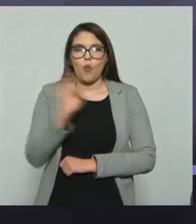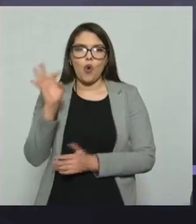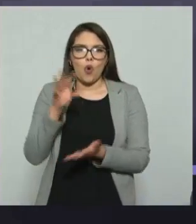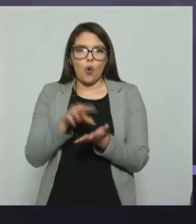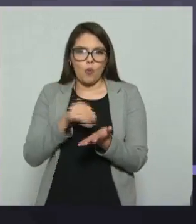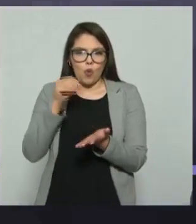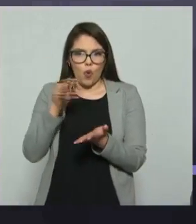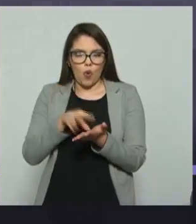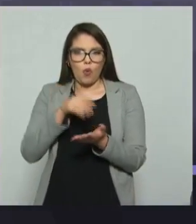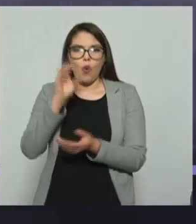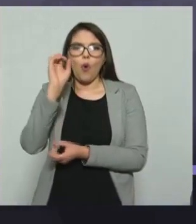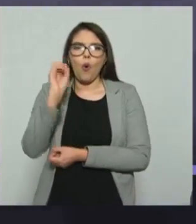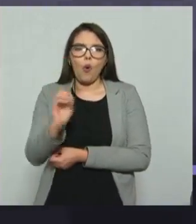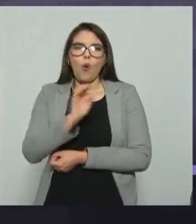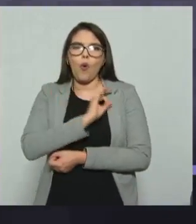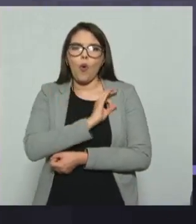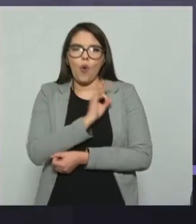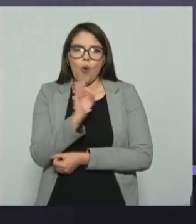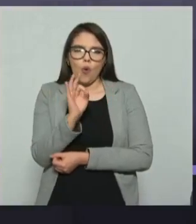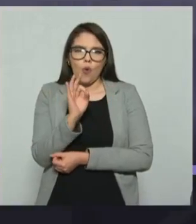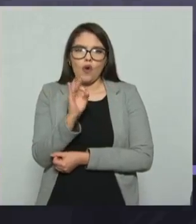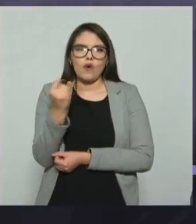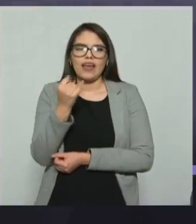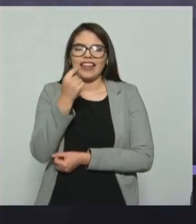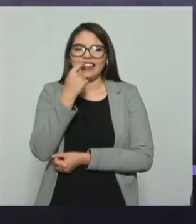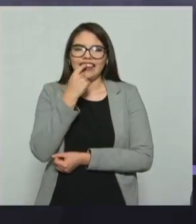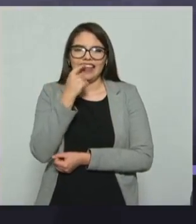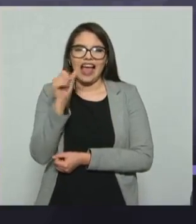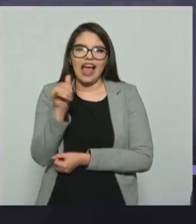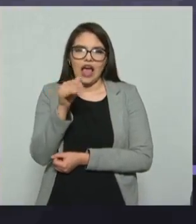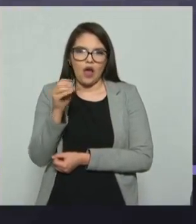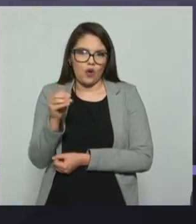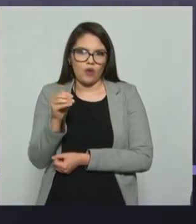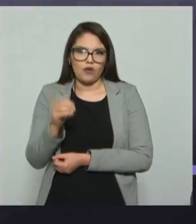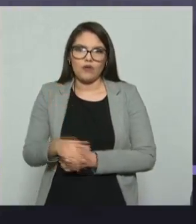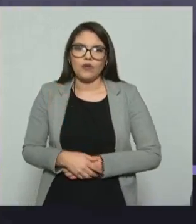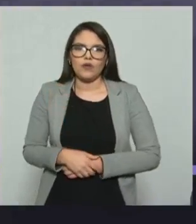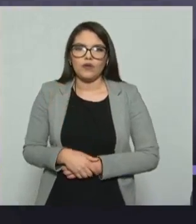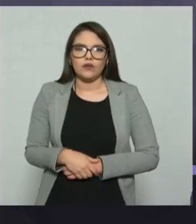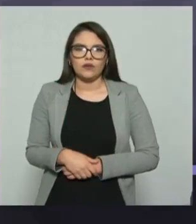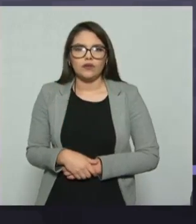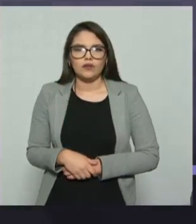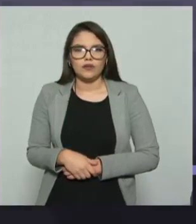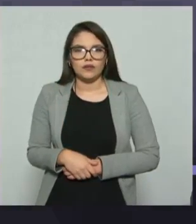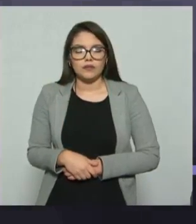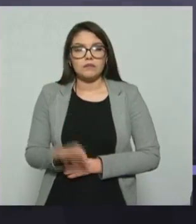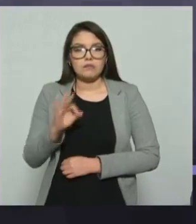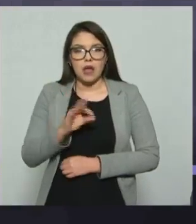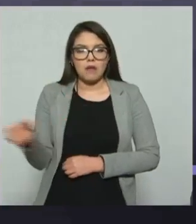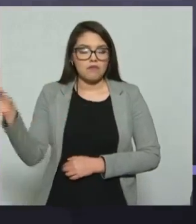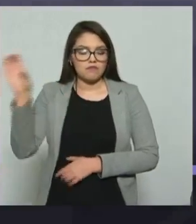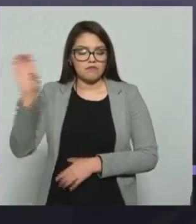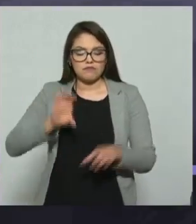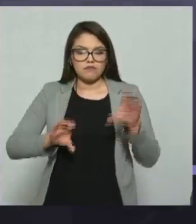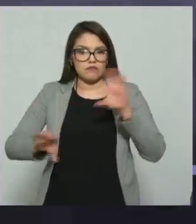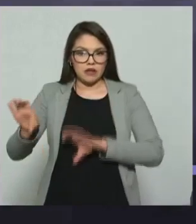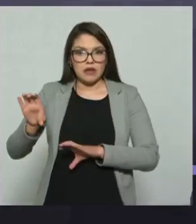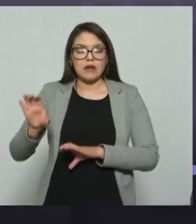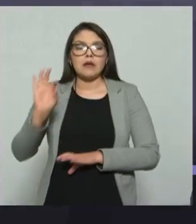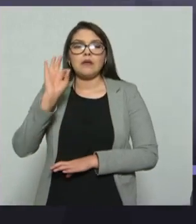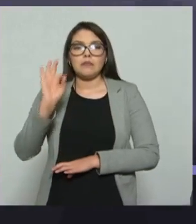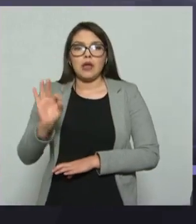estamos trayendo, o puede ser los dientecitos de ajo. Ya que lo tenemos puesto, le